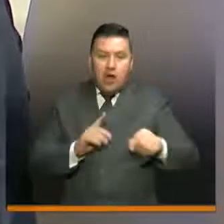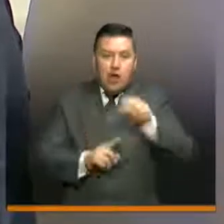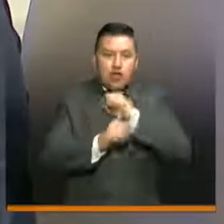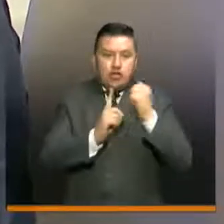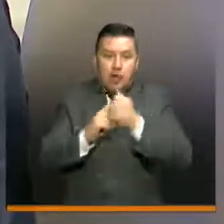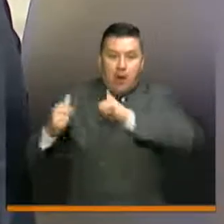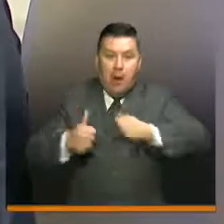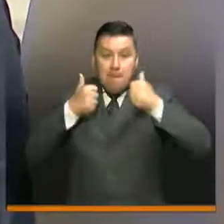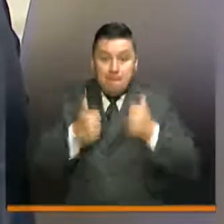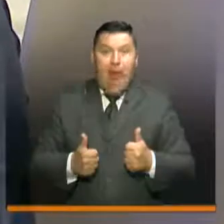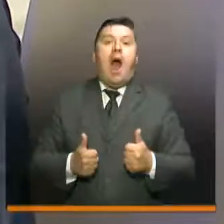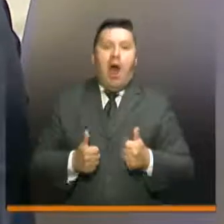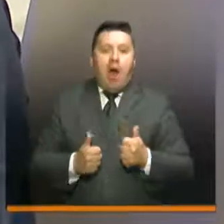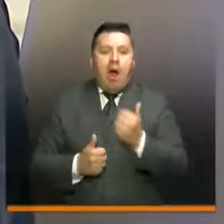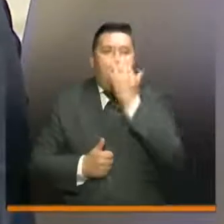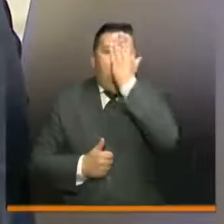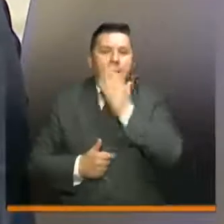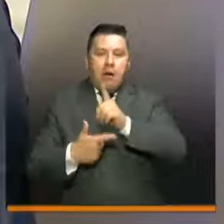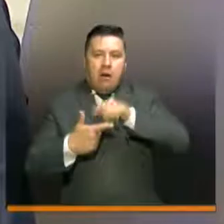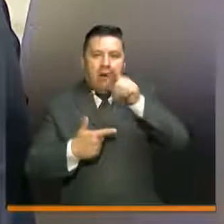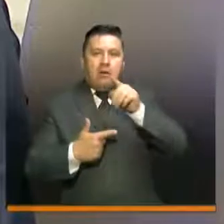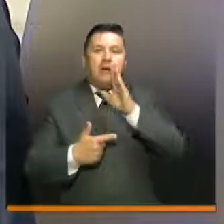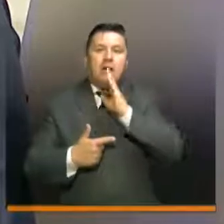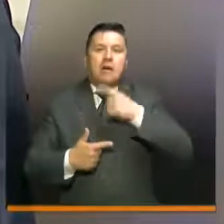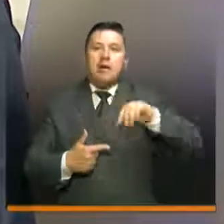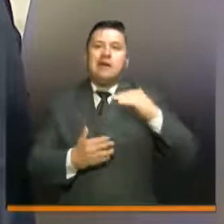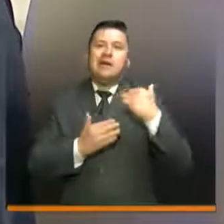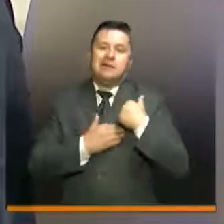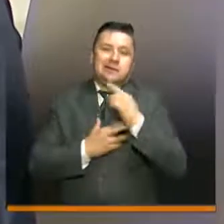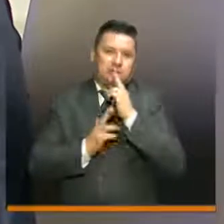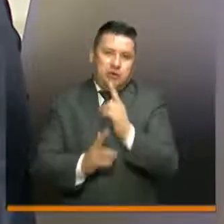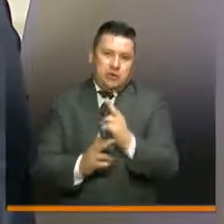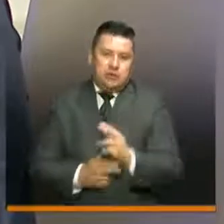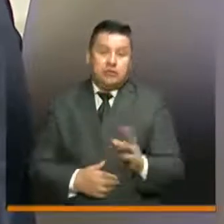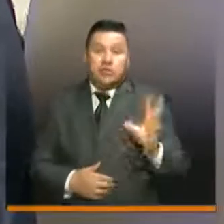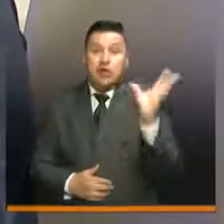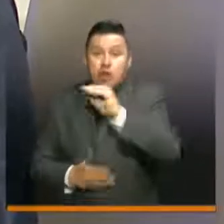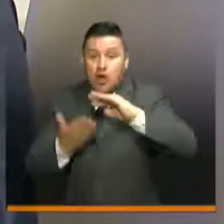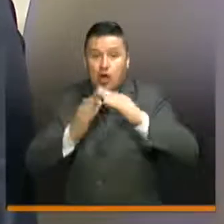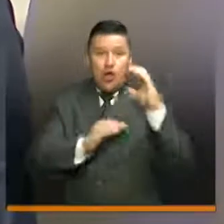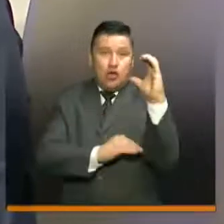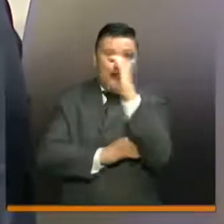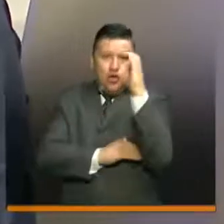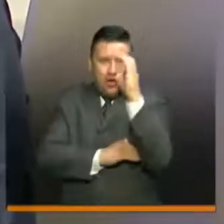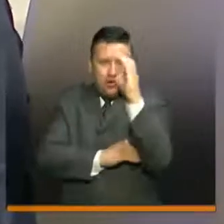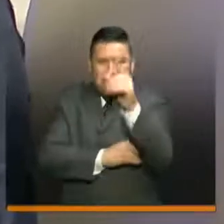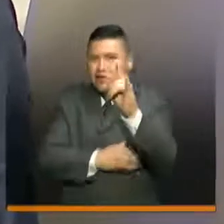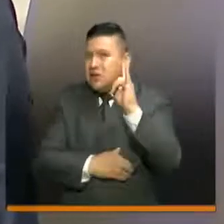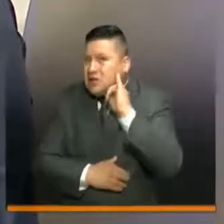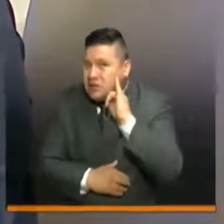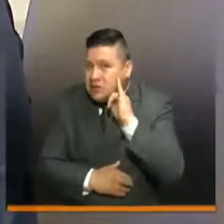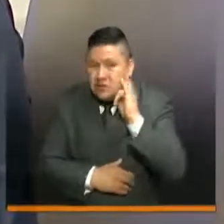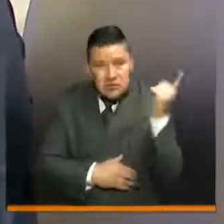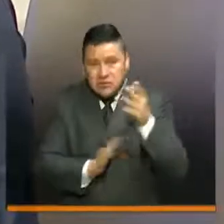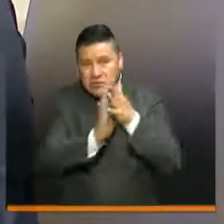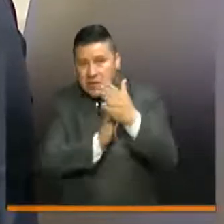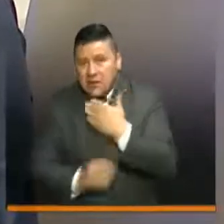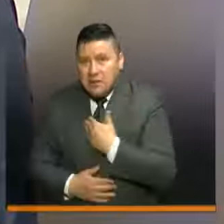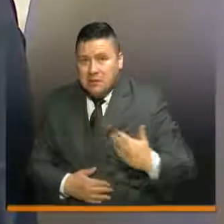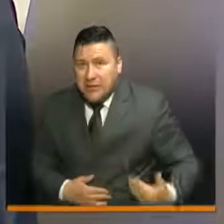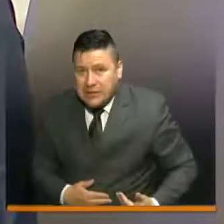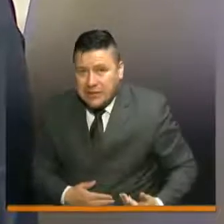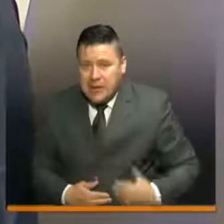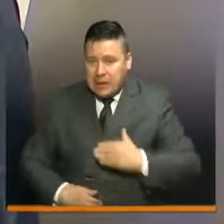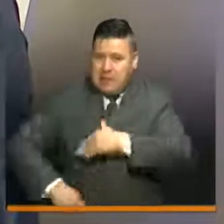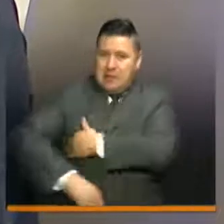todos tenemos parte en esta respuesta. Pobladores de Colombia que están escuchando acá al señor presidente,